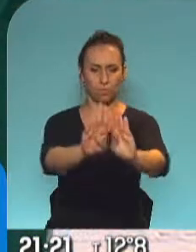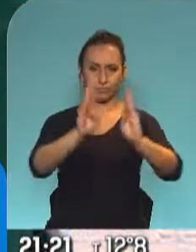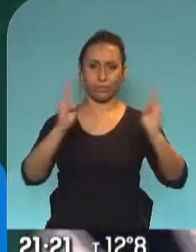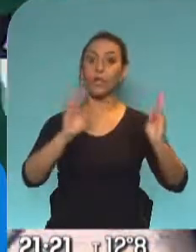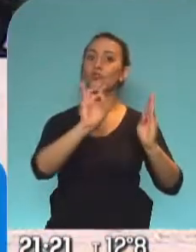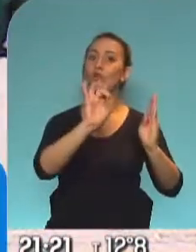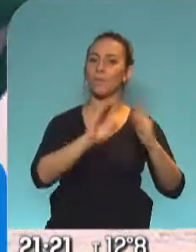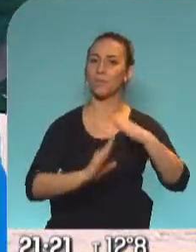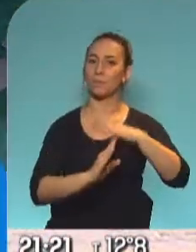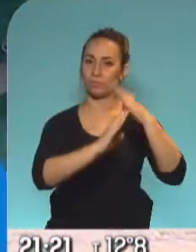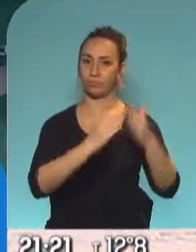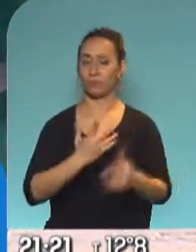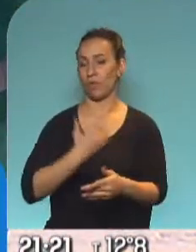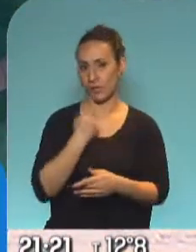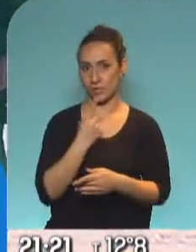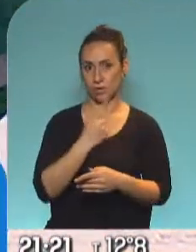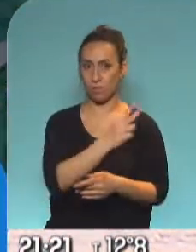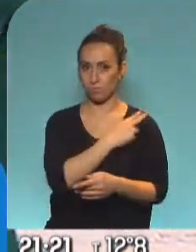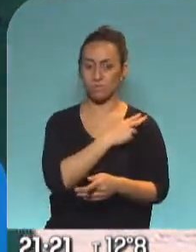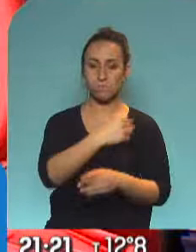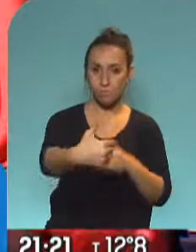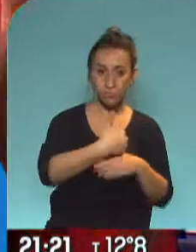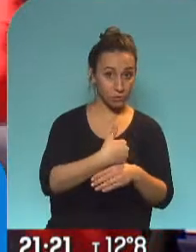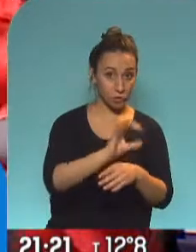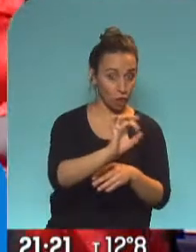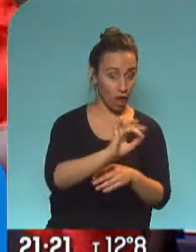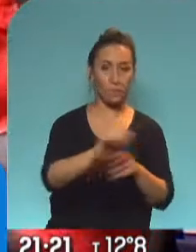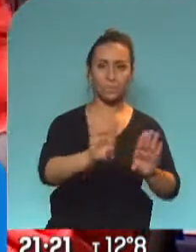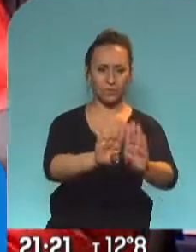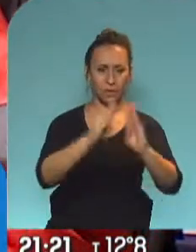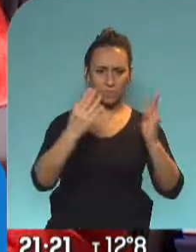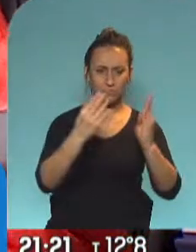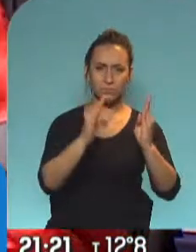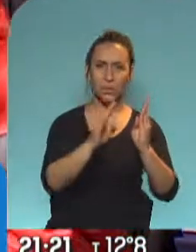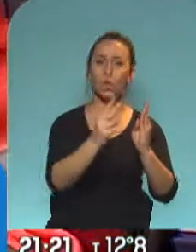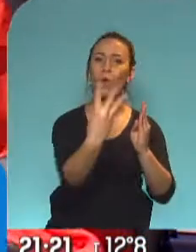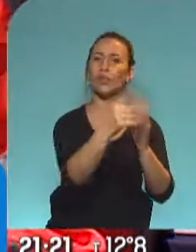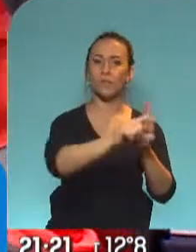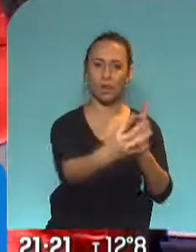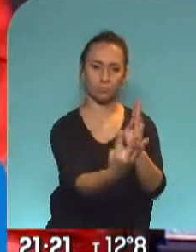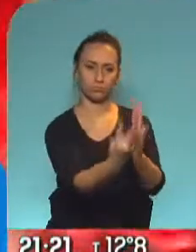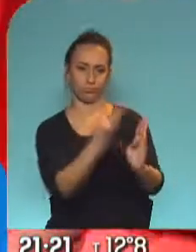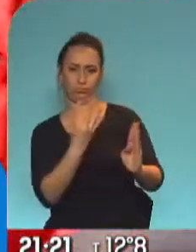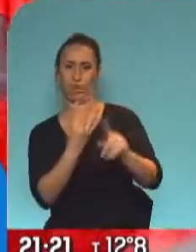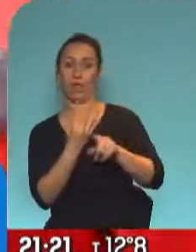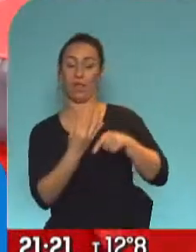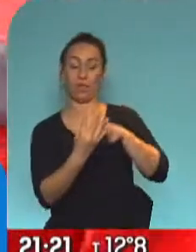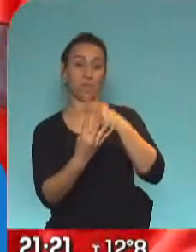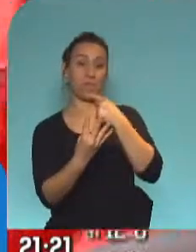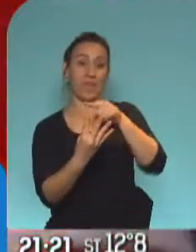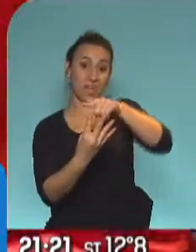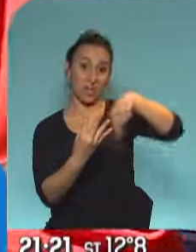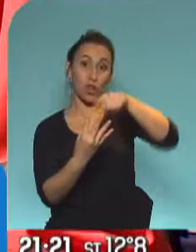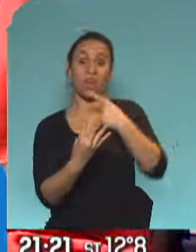ingresar los jerárquicos, no ingresa más nadie que ellos, abre el portón y salen 4 personas que dicen que son barra bravas, eso yo no sé lo que se